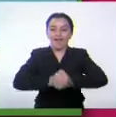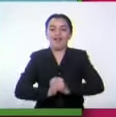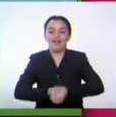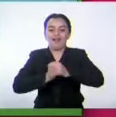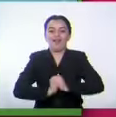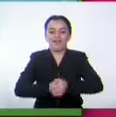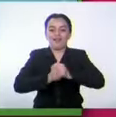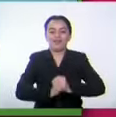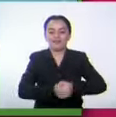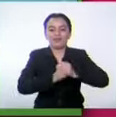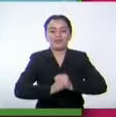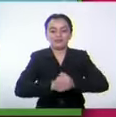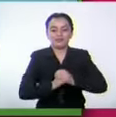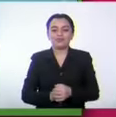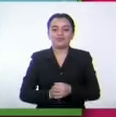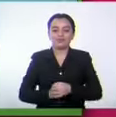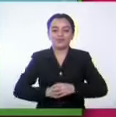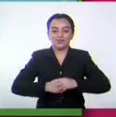Caballo.